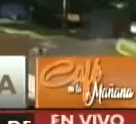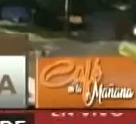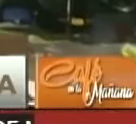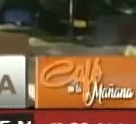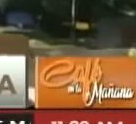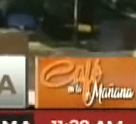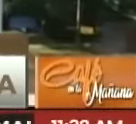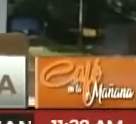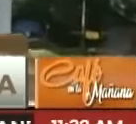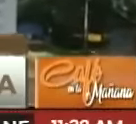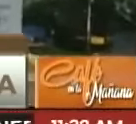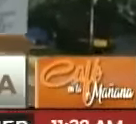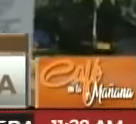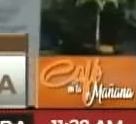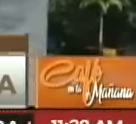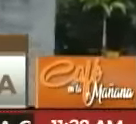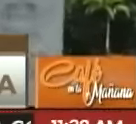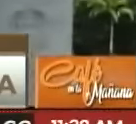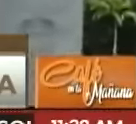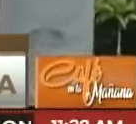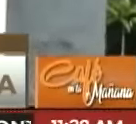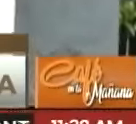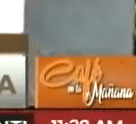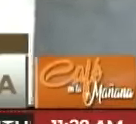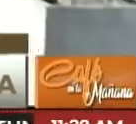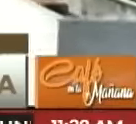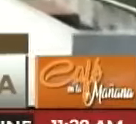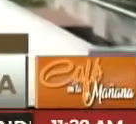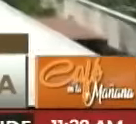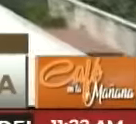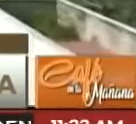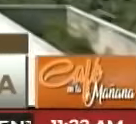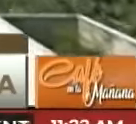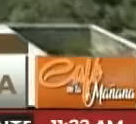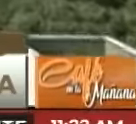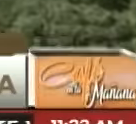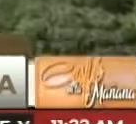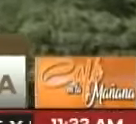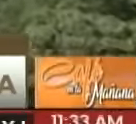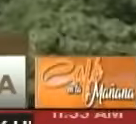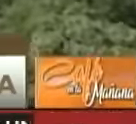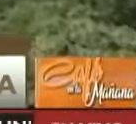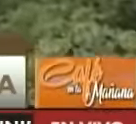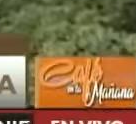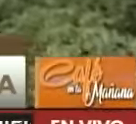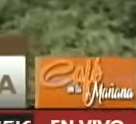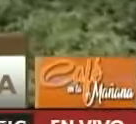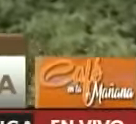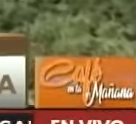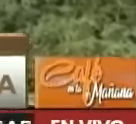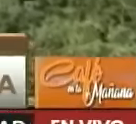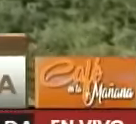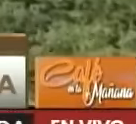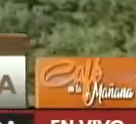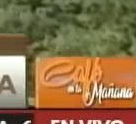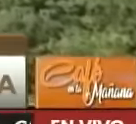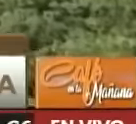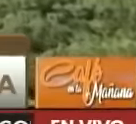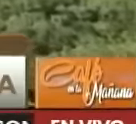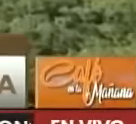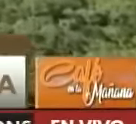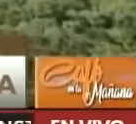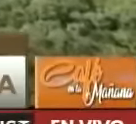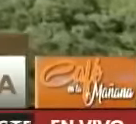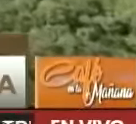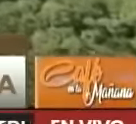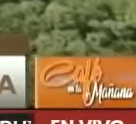Aquí tenemos cinco poderes aparte de los ya clásicos, como lo son el poder electoral, quien tutela